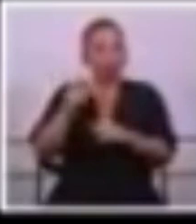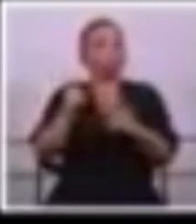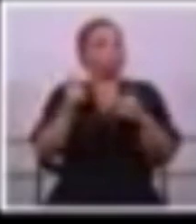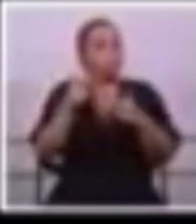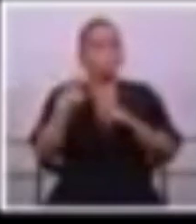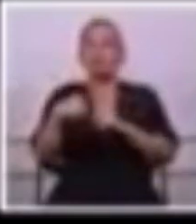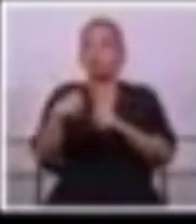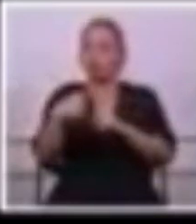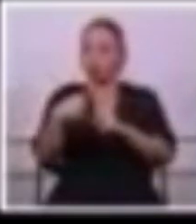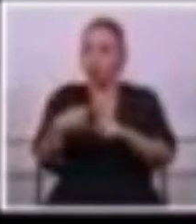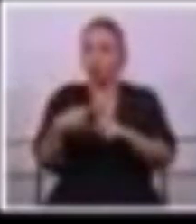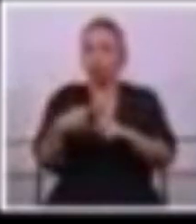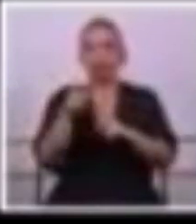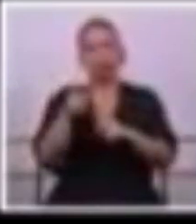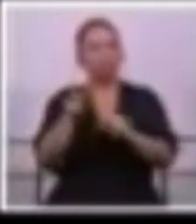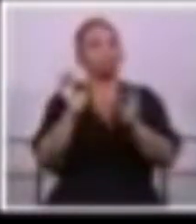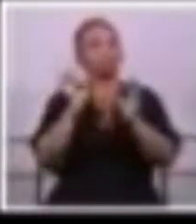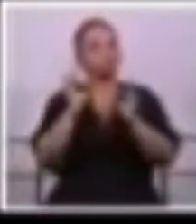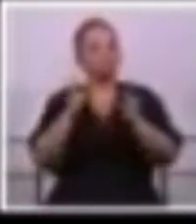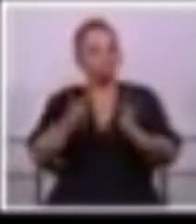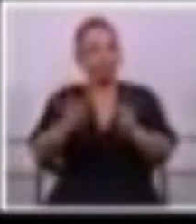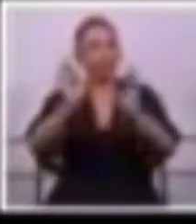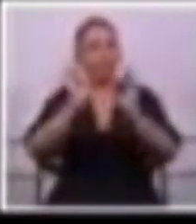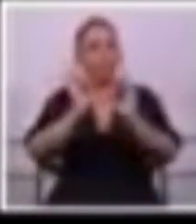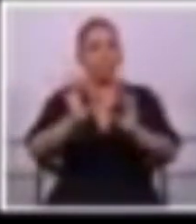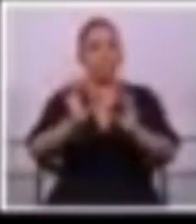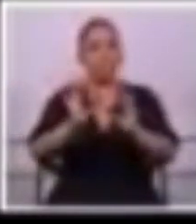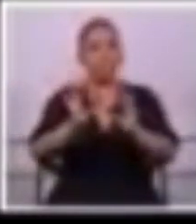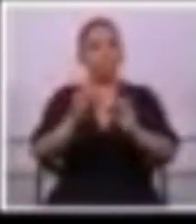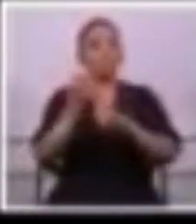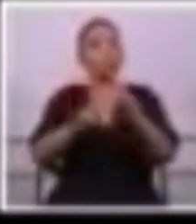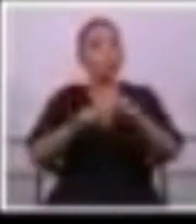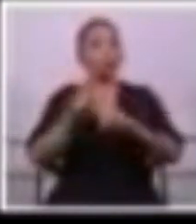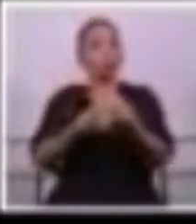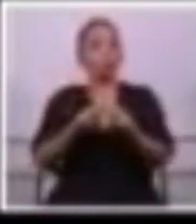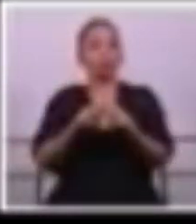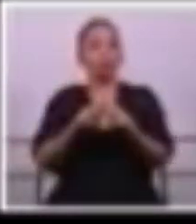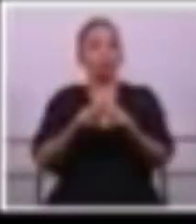solito. Porque como dice el dicho, más vale solo que mal acompañado.